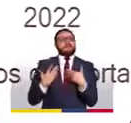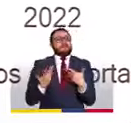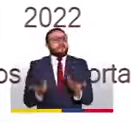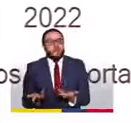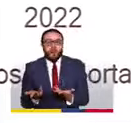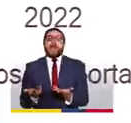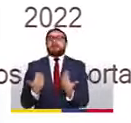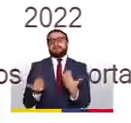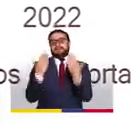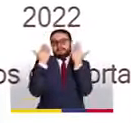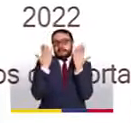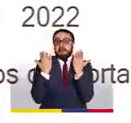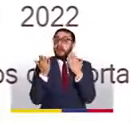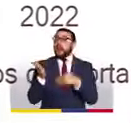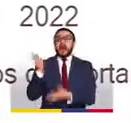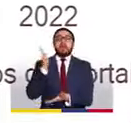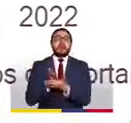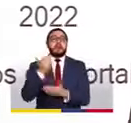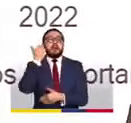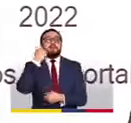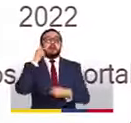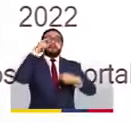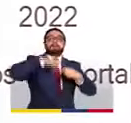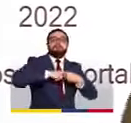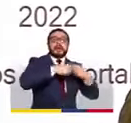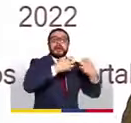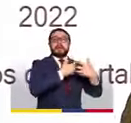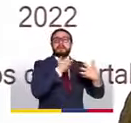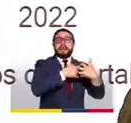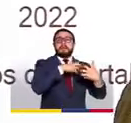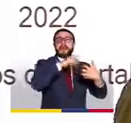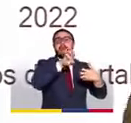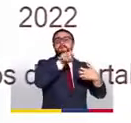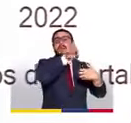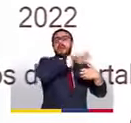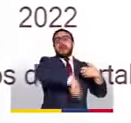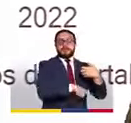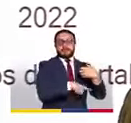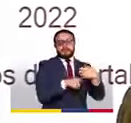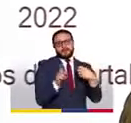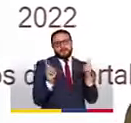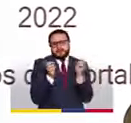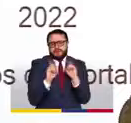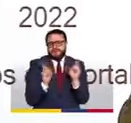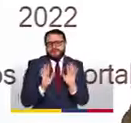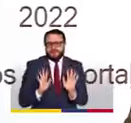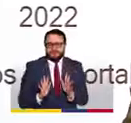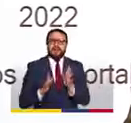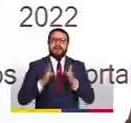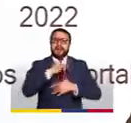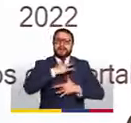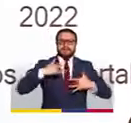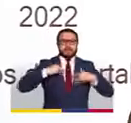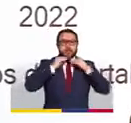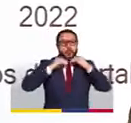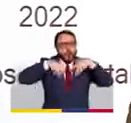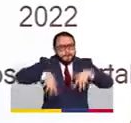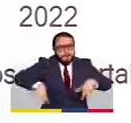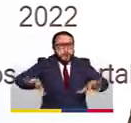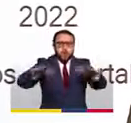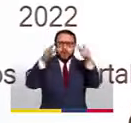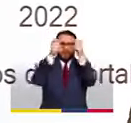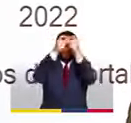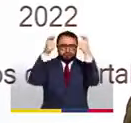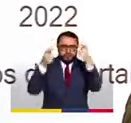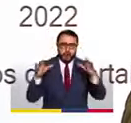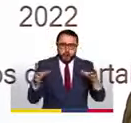las EPS en general, sino que la salud pública ha cobrado a través de miles de equipos básicos